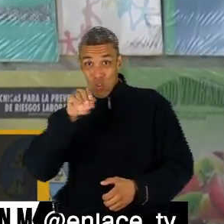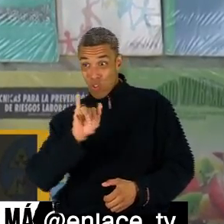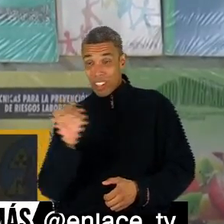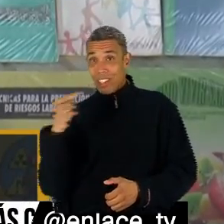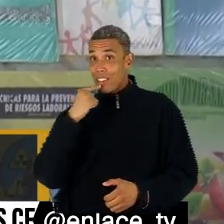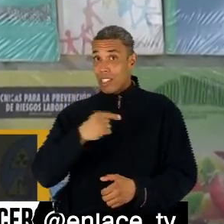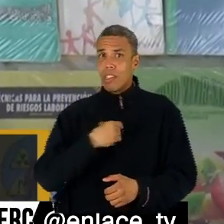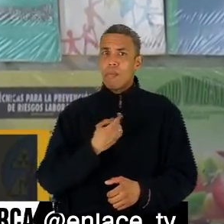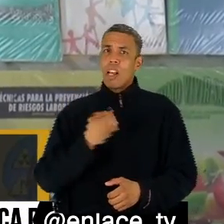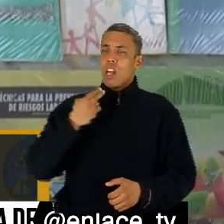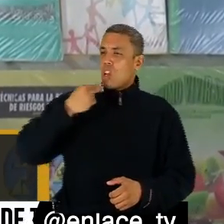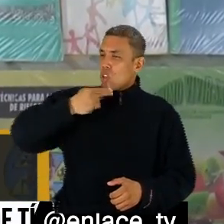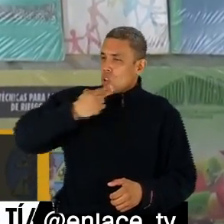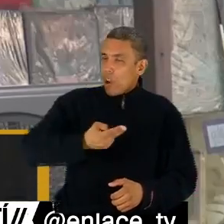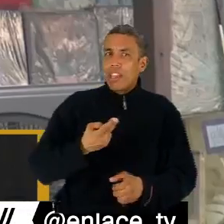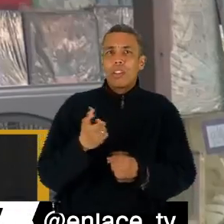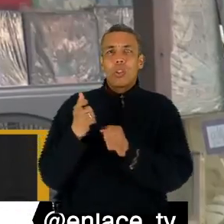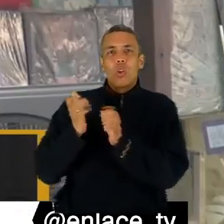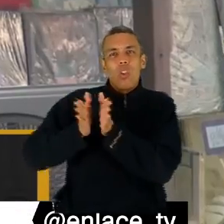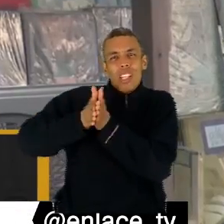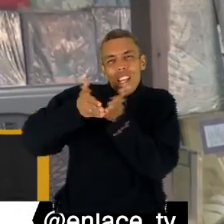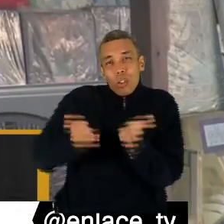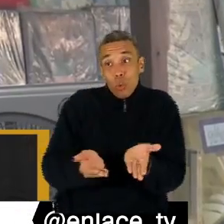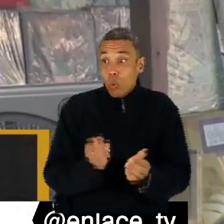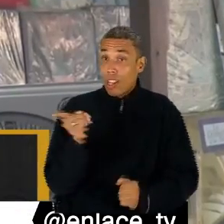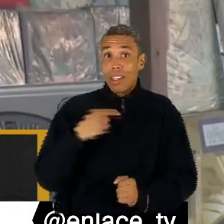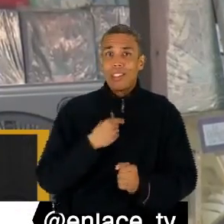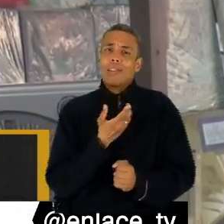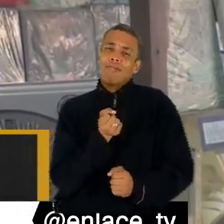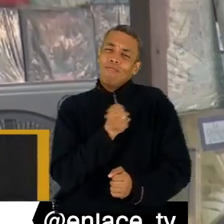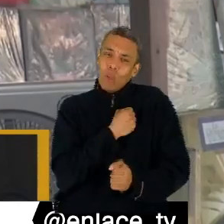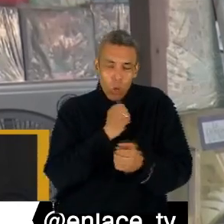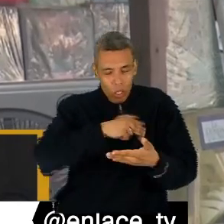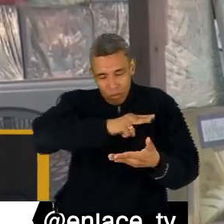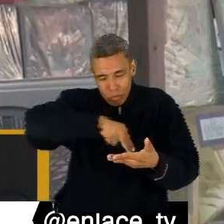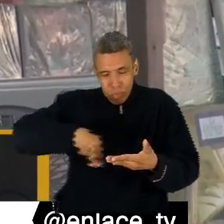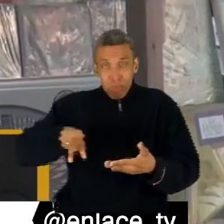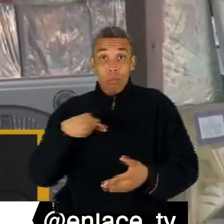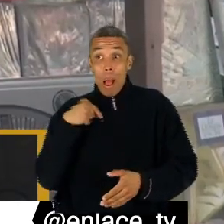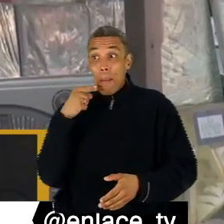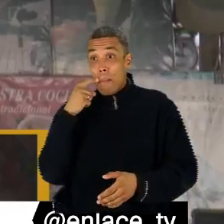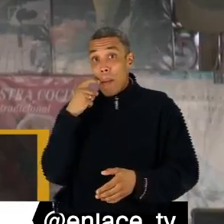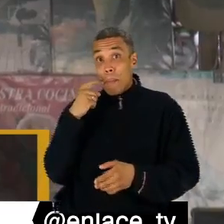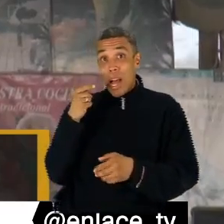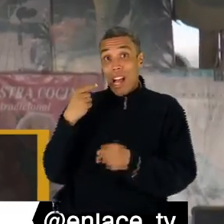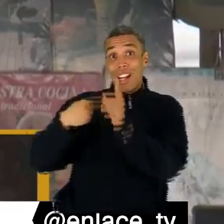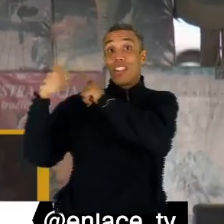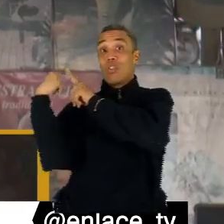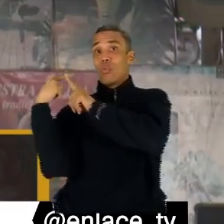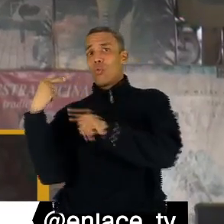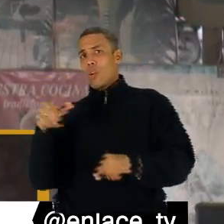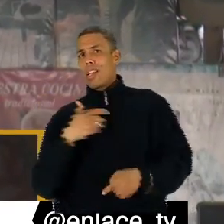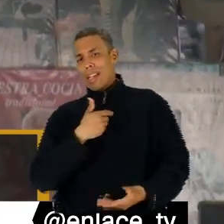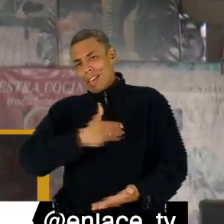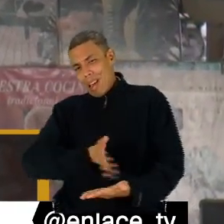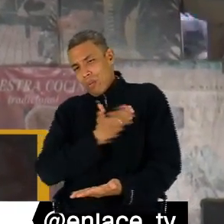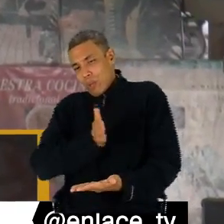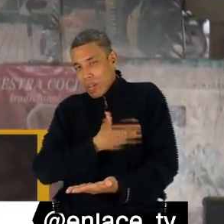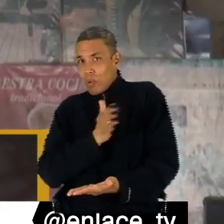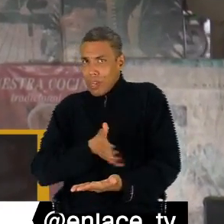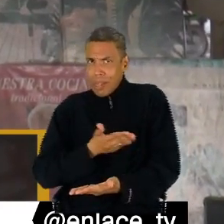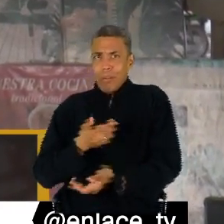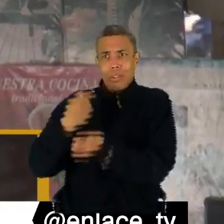lo lleva en la sangre y la heredó de su familia, especialmente su padre, quien siempre fue librero. Sí, hace 16 años estamos viviendo a Barranca